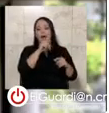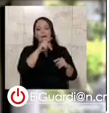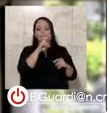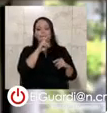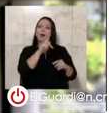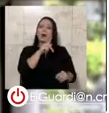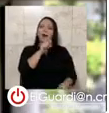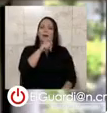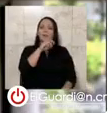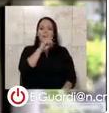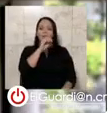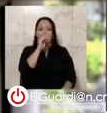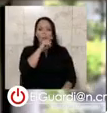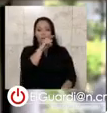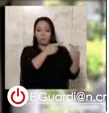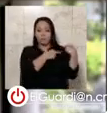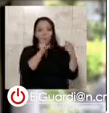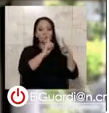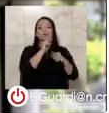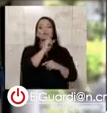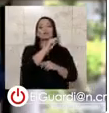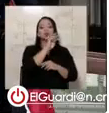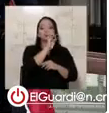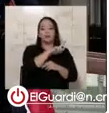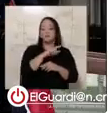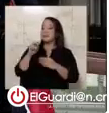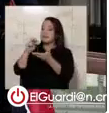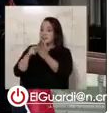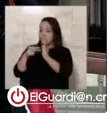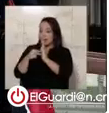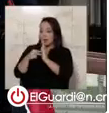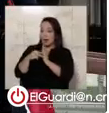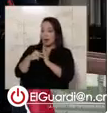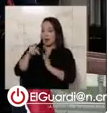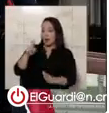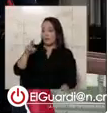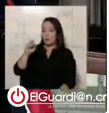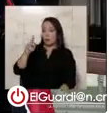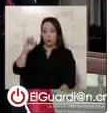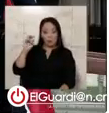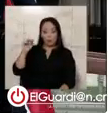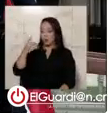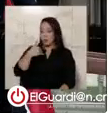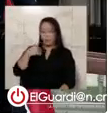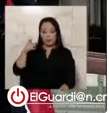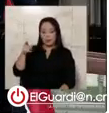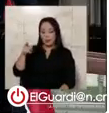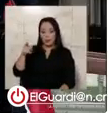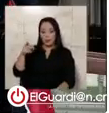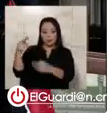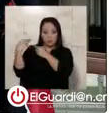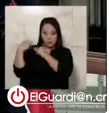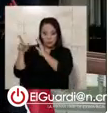este tema, sino la SUTEL. Entonces, lo que está diciendo es que Coprocom no tiene la competencia legal,